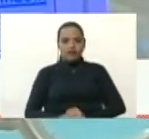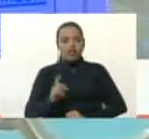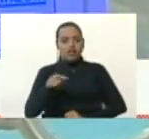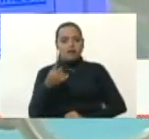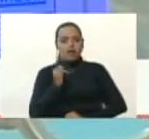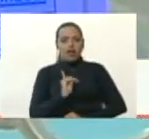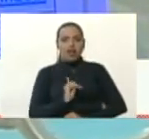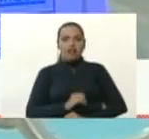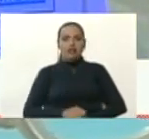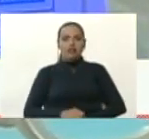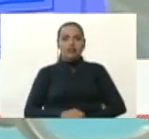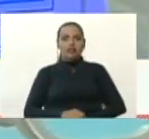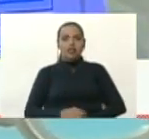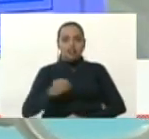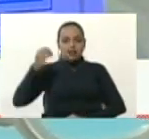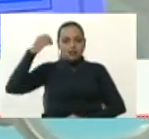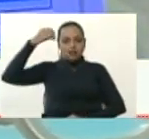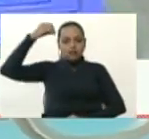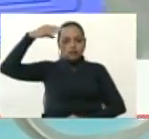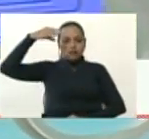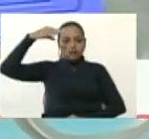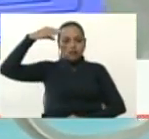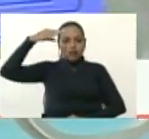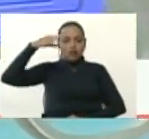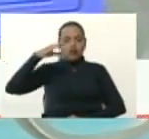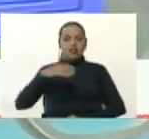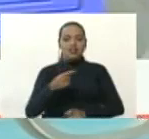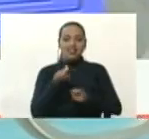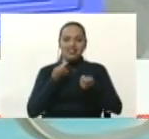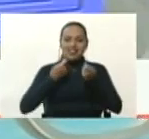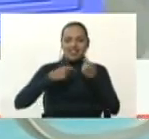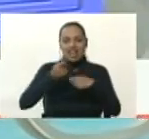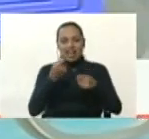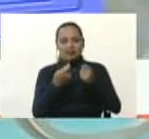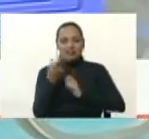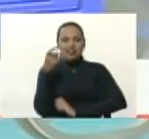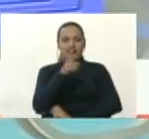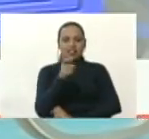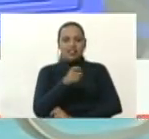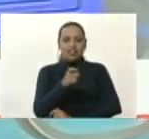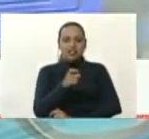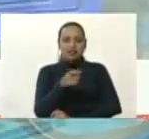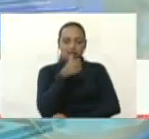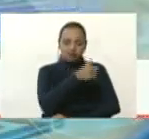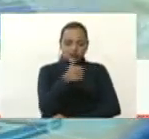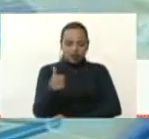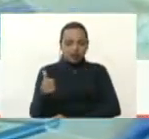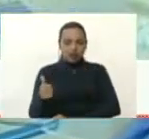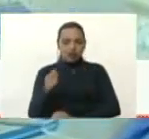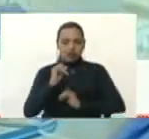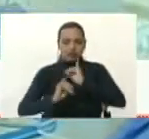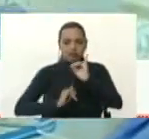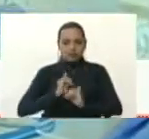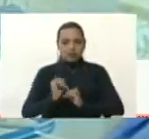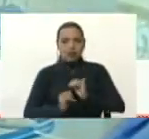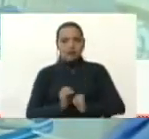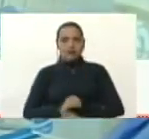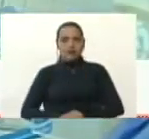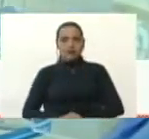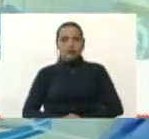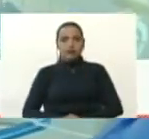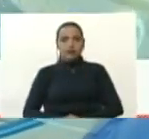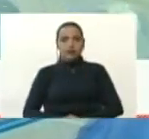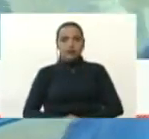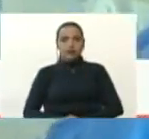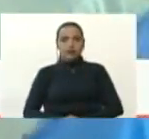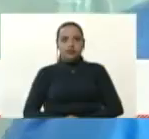son las lámparas de fototerapias utilizadas y necesarias para acá, para estos neonatos, con sus